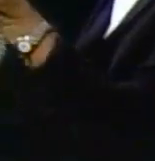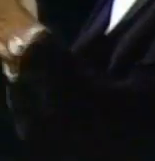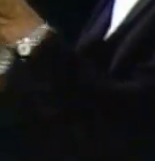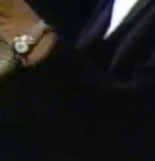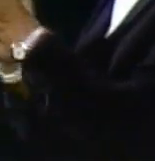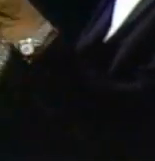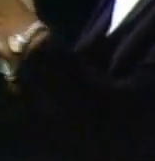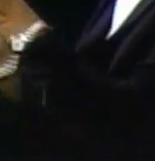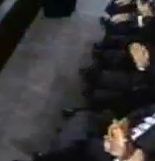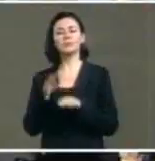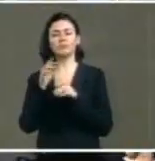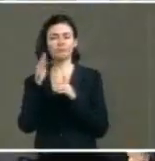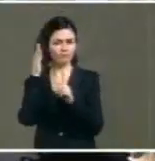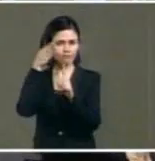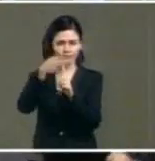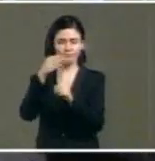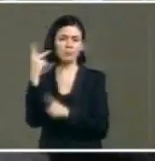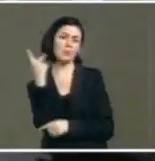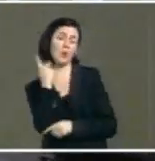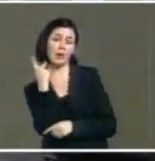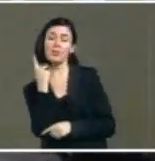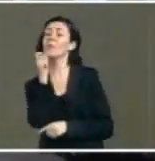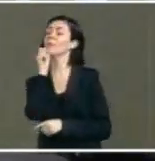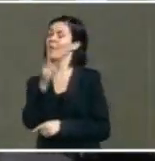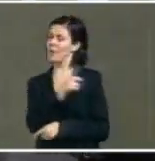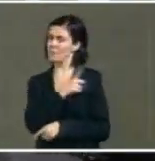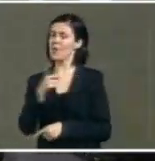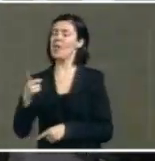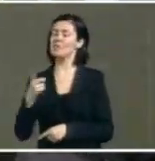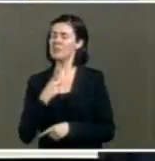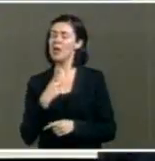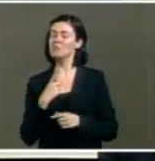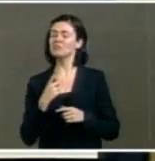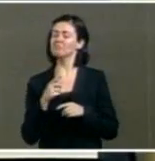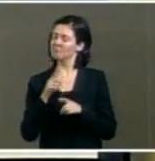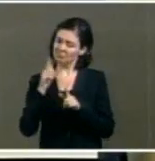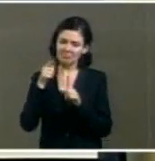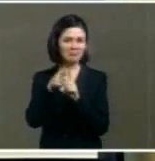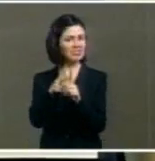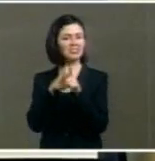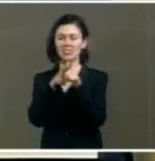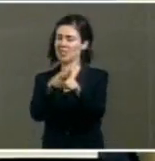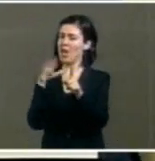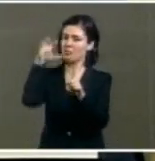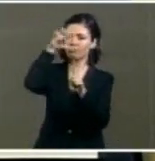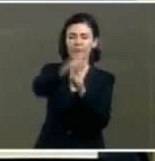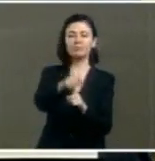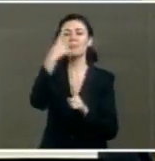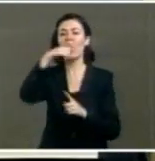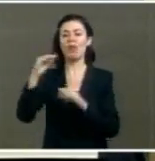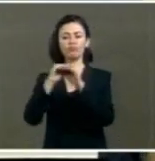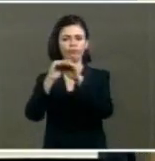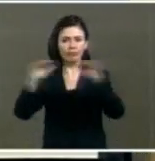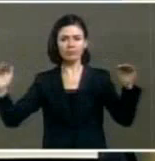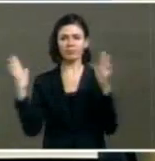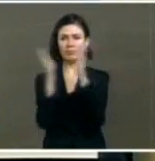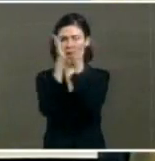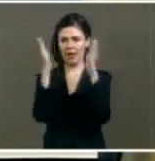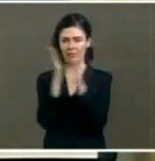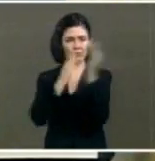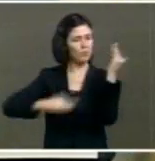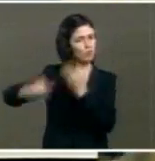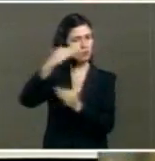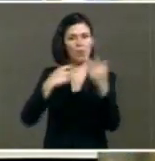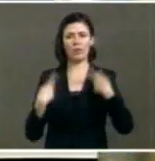En materia política, tenemos que seguir apostando por la democracia. México tiene que ser consciente de lo mucho que